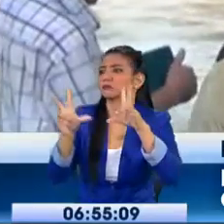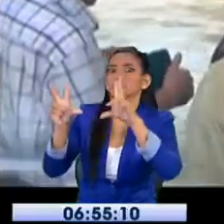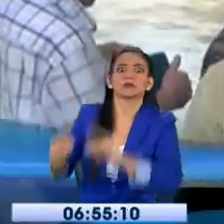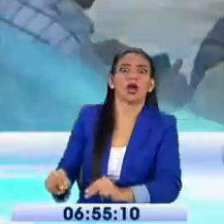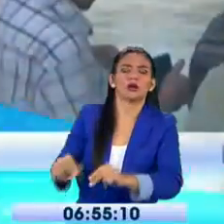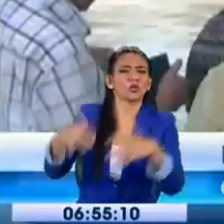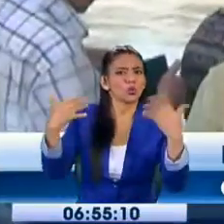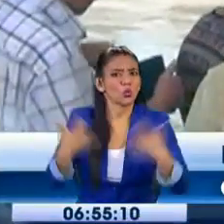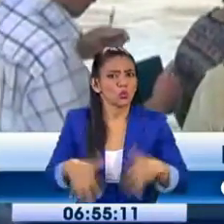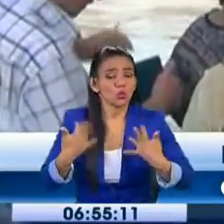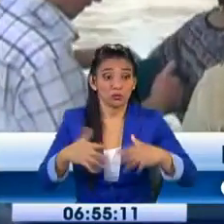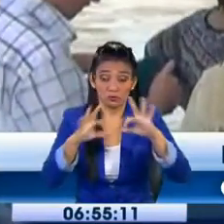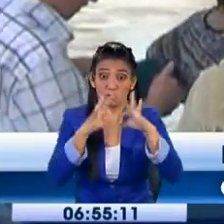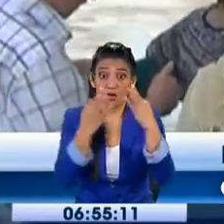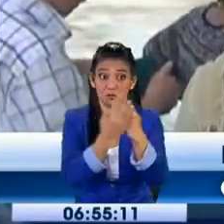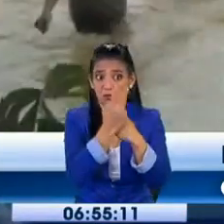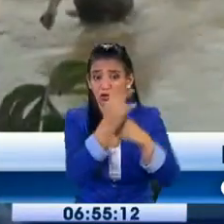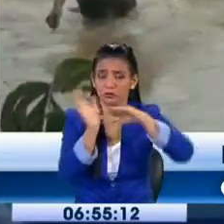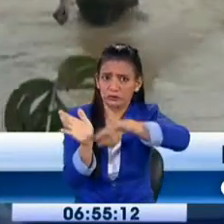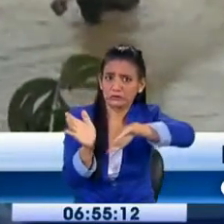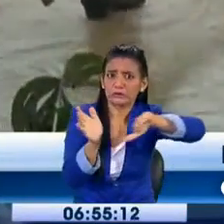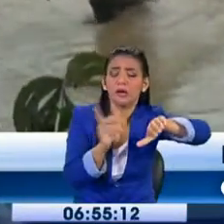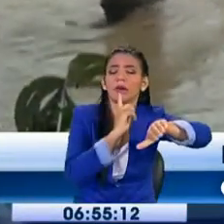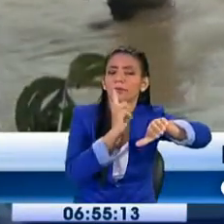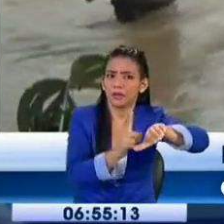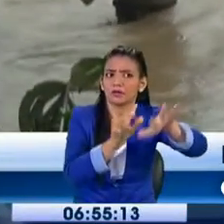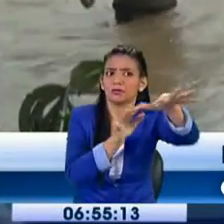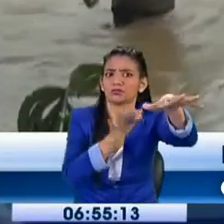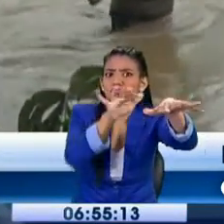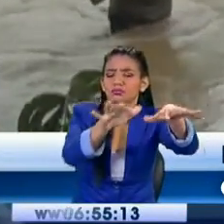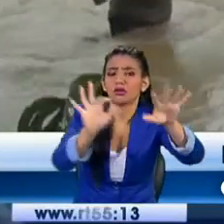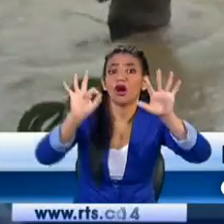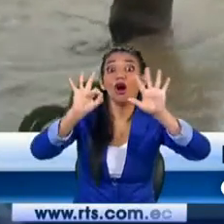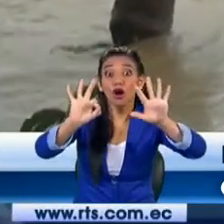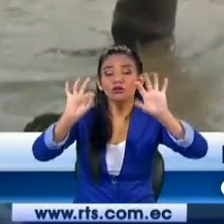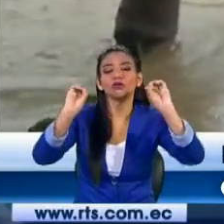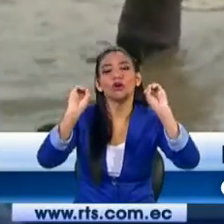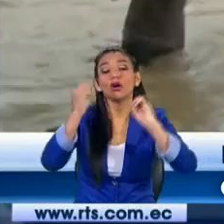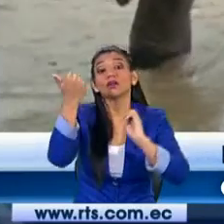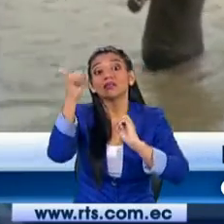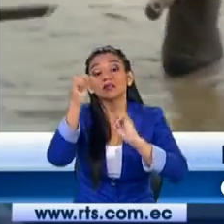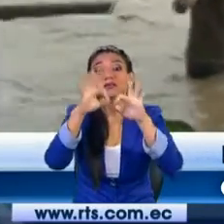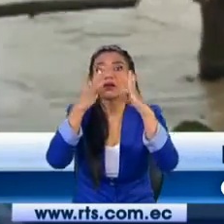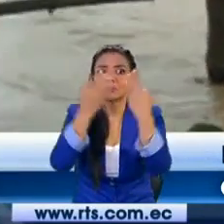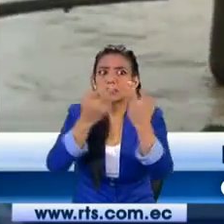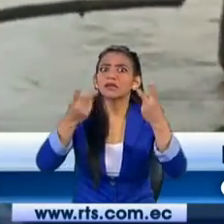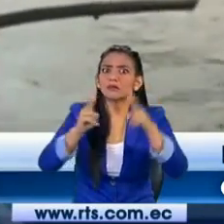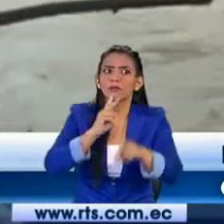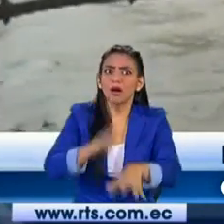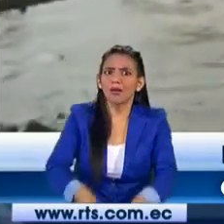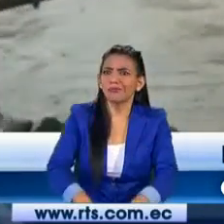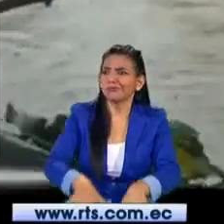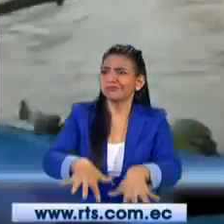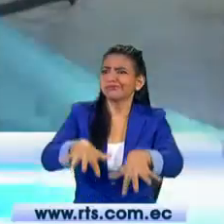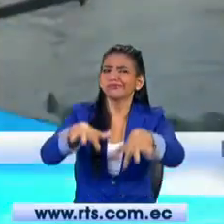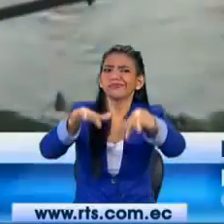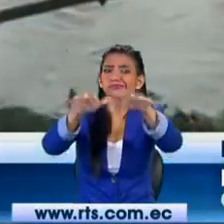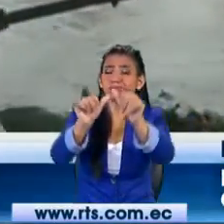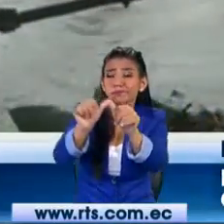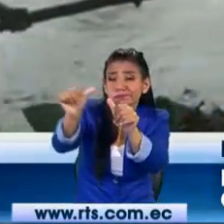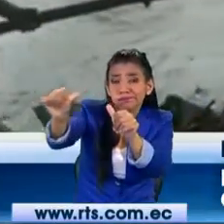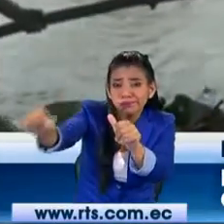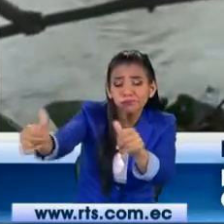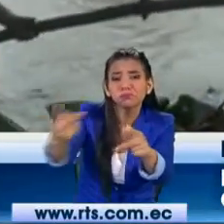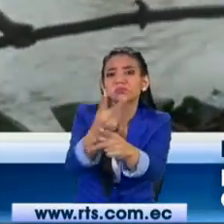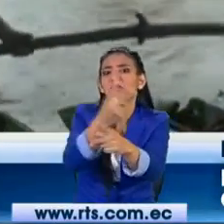familias que están en este momento aisladas, tenemos entre 8 y 10 familias que también están sufriendo los embates de la naturaleza. En verdad, es